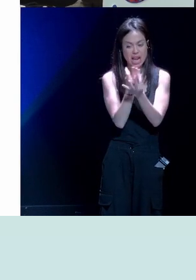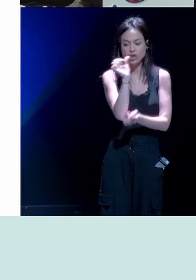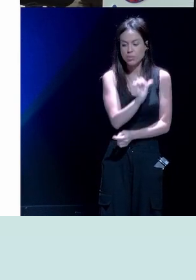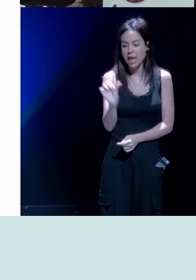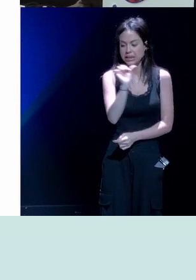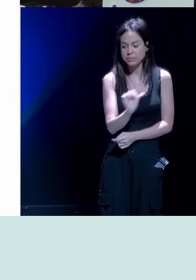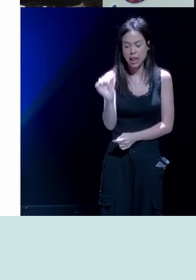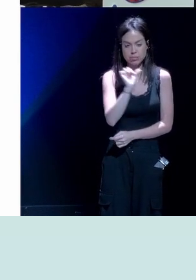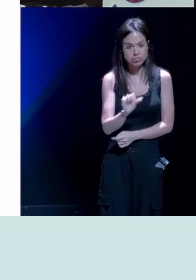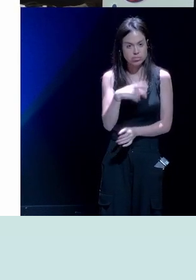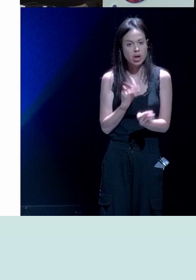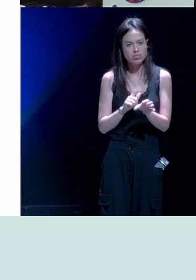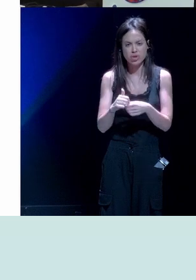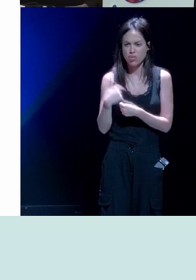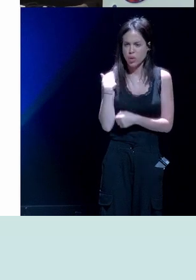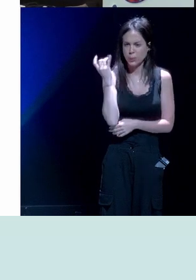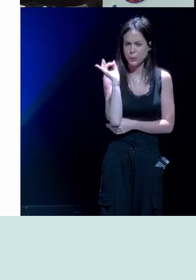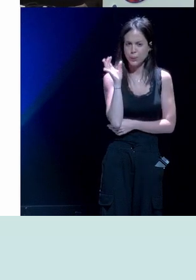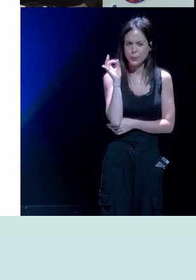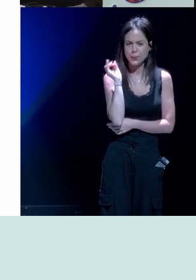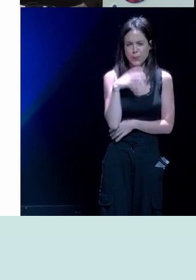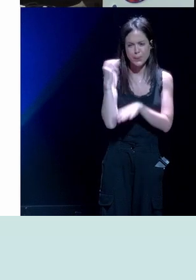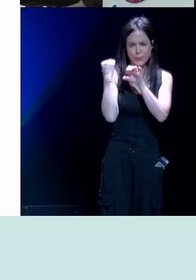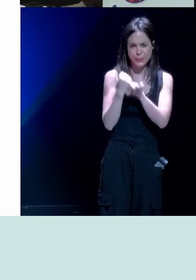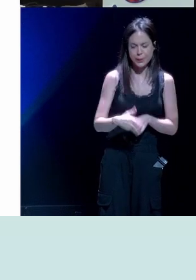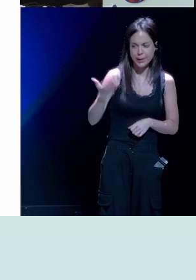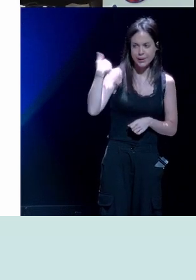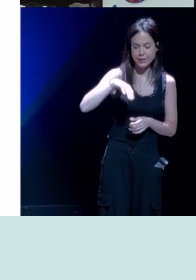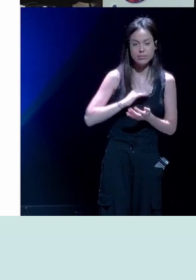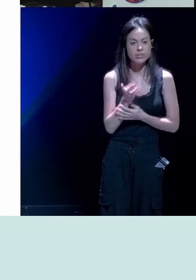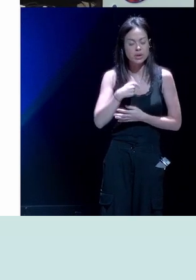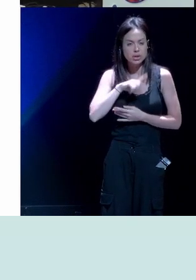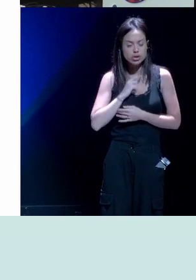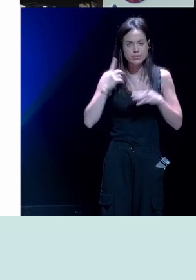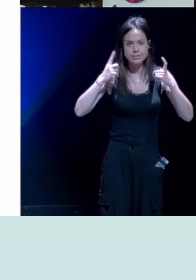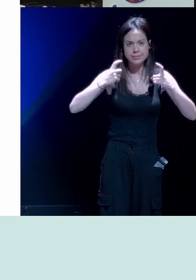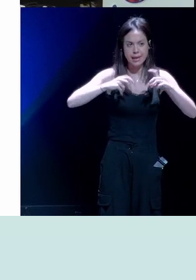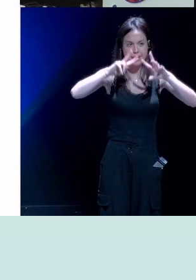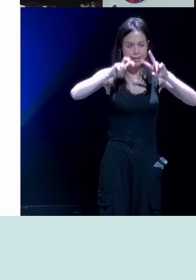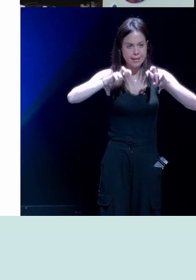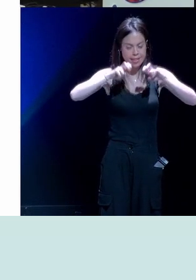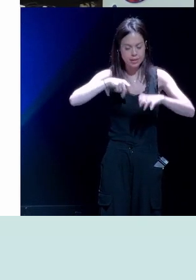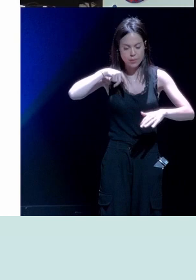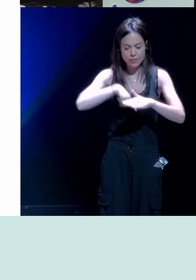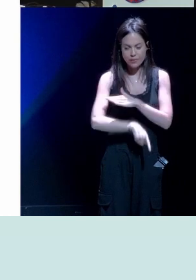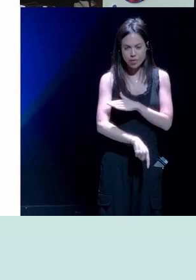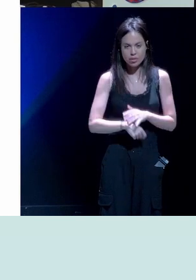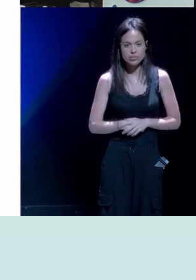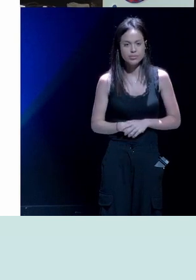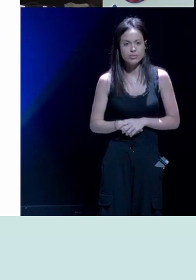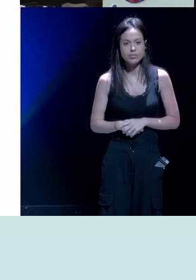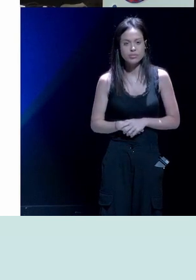imparto desde hace años ya, en este trabajo, como digo, hemos intentado analizar en profundidad estos cuatro tipos